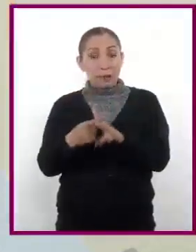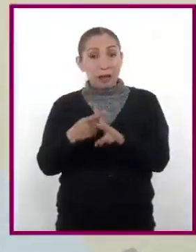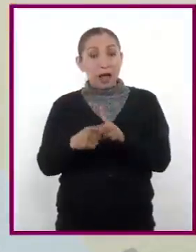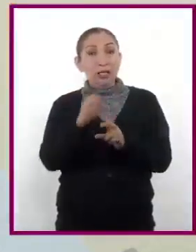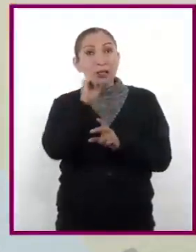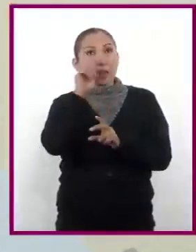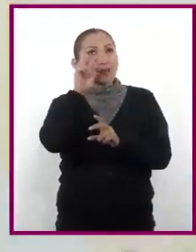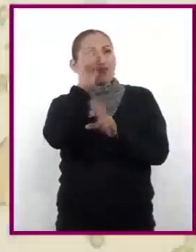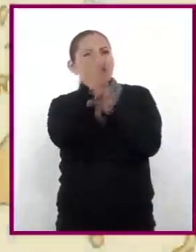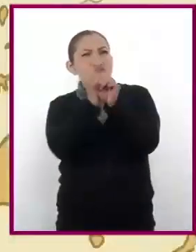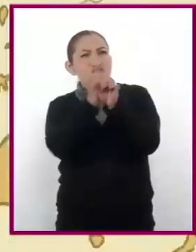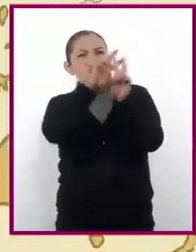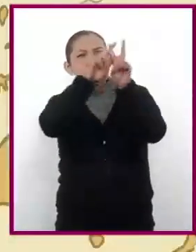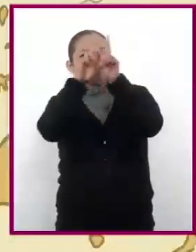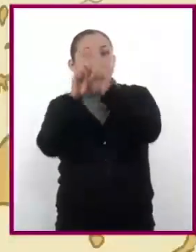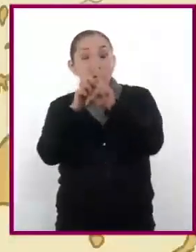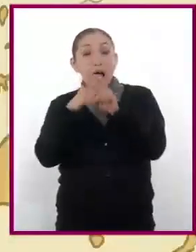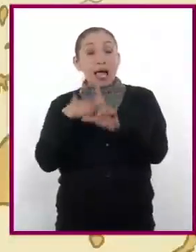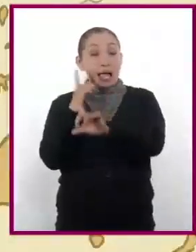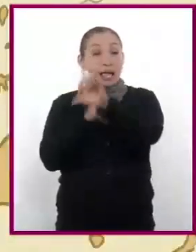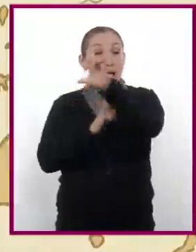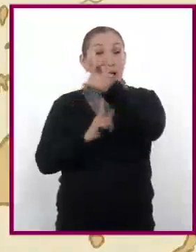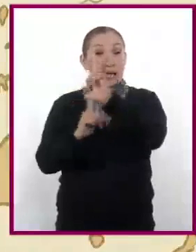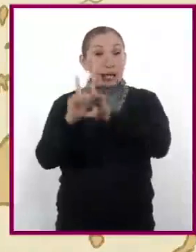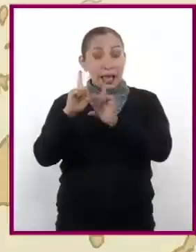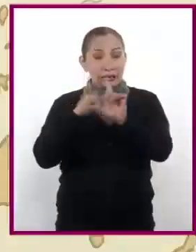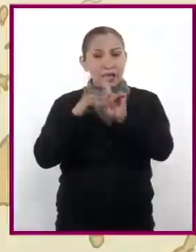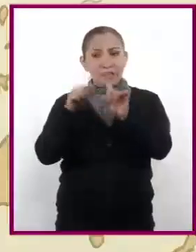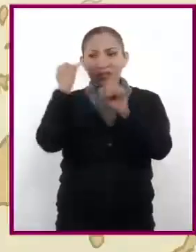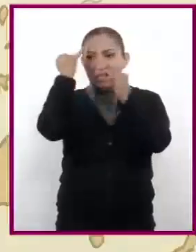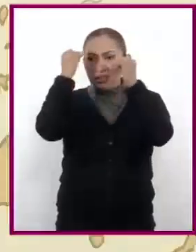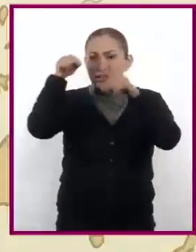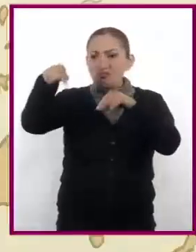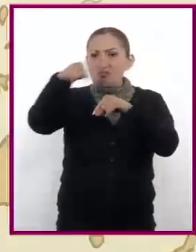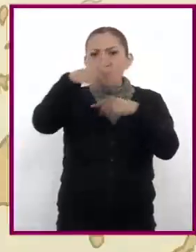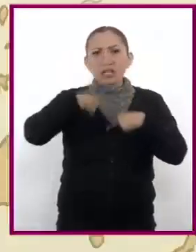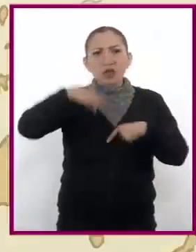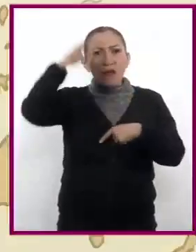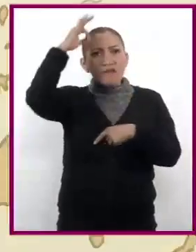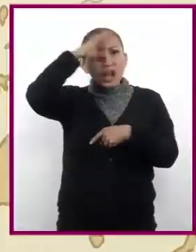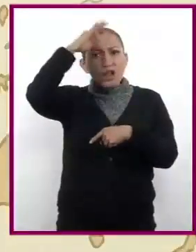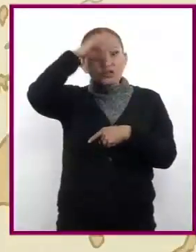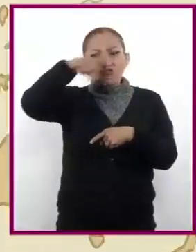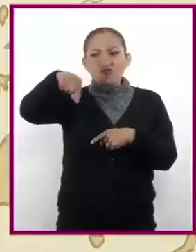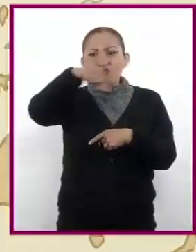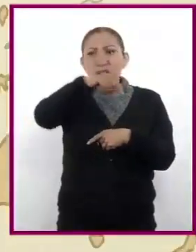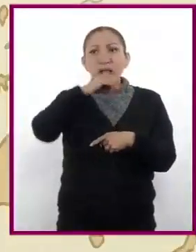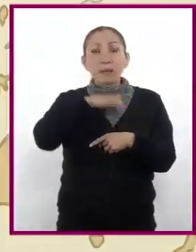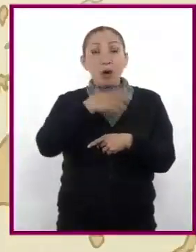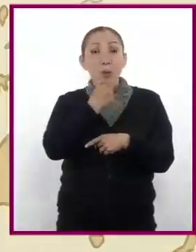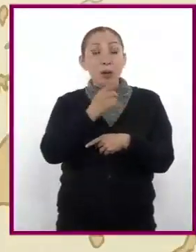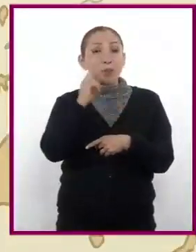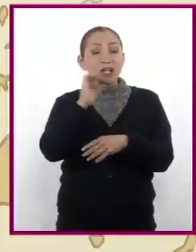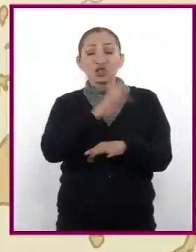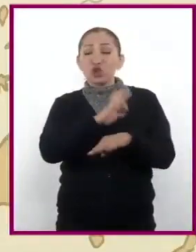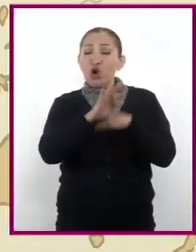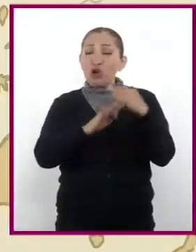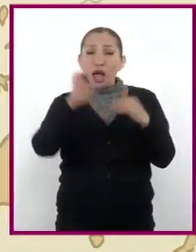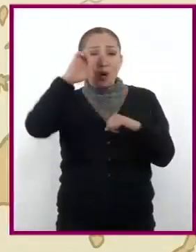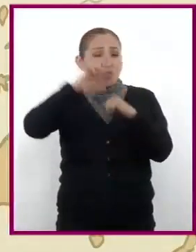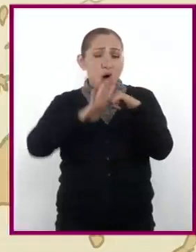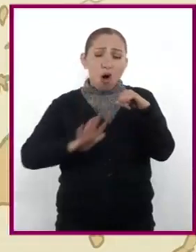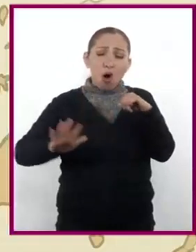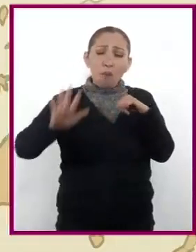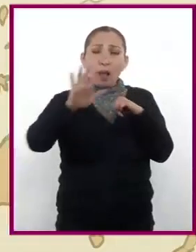y astronómicos. En Grecia surgieron muchos filósofos y filósofas, y también los había en toda Europa,